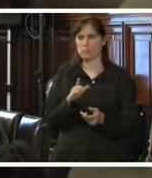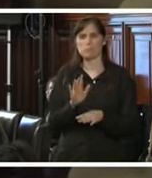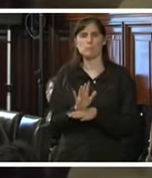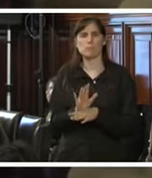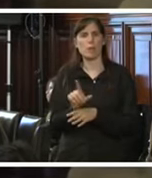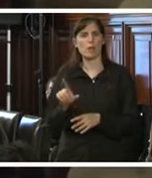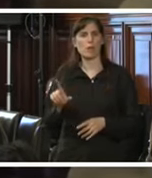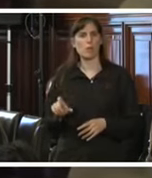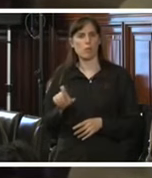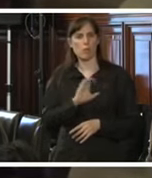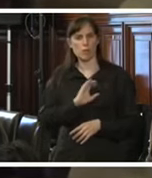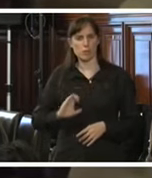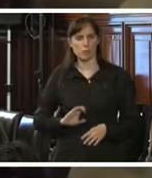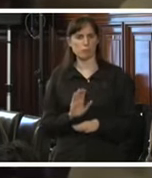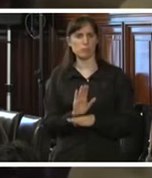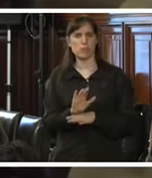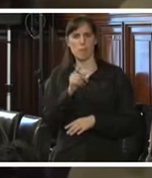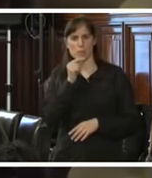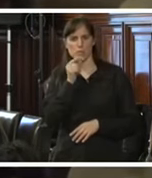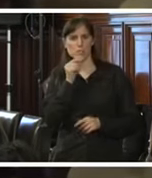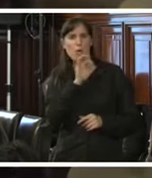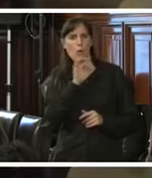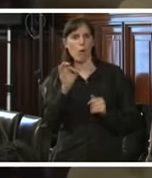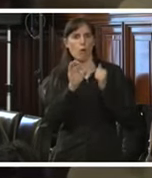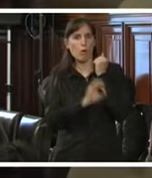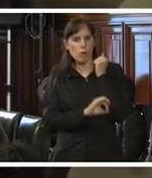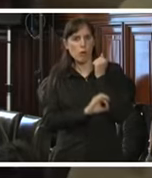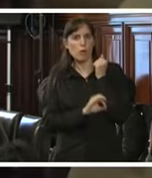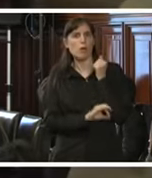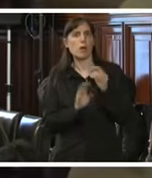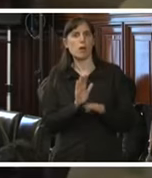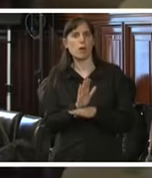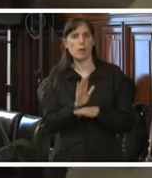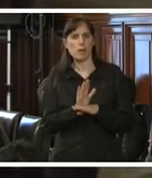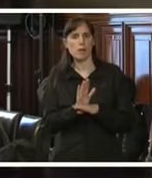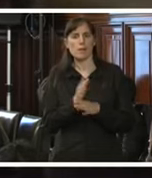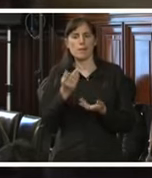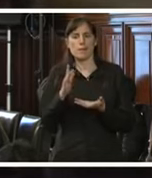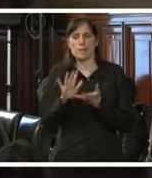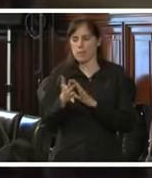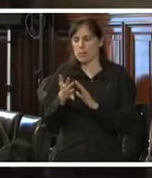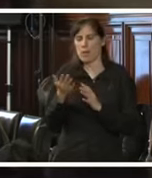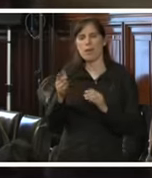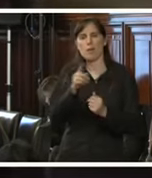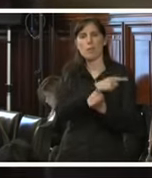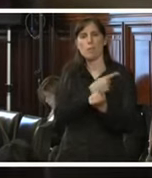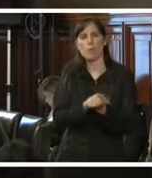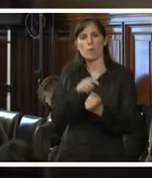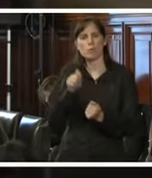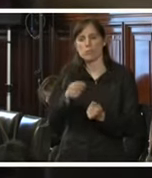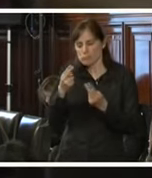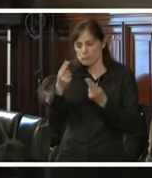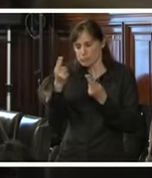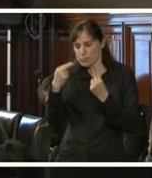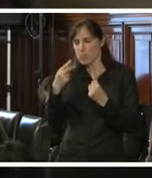que sostiene el Estado de policía, sus servidores y un poder judicial subordinado a los intereses de los políticos de turno.